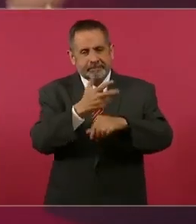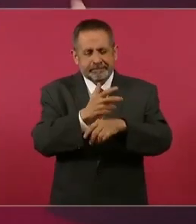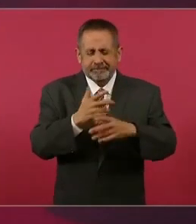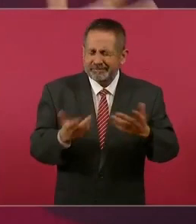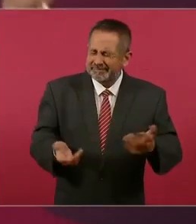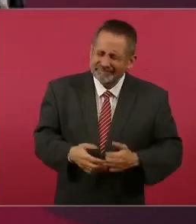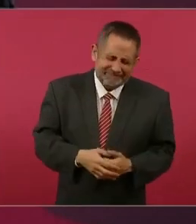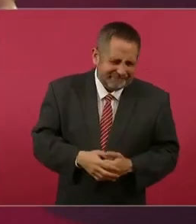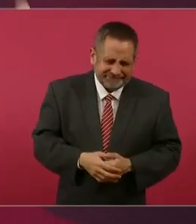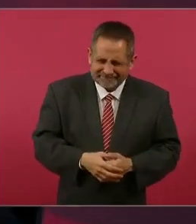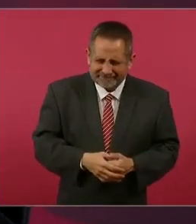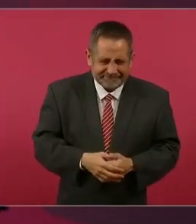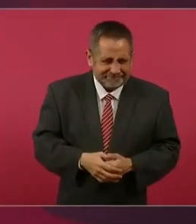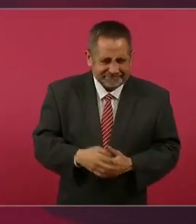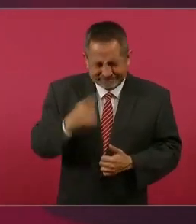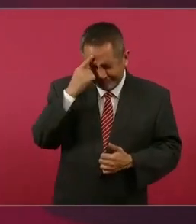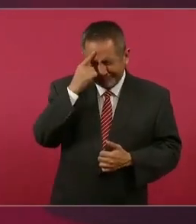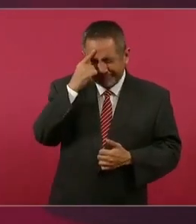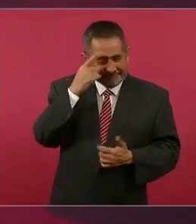así,